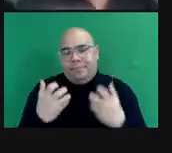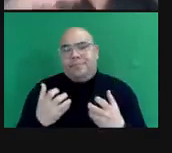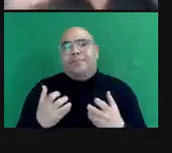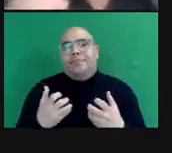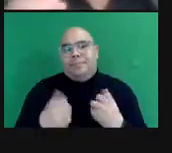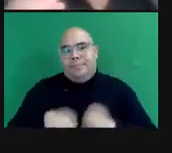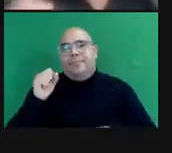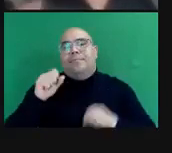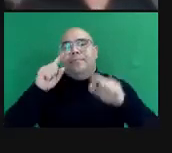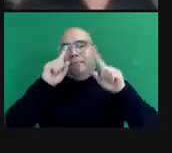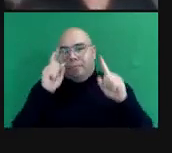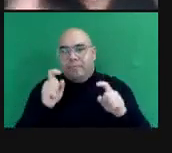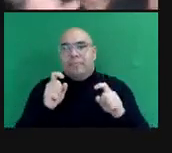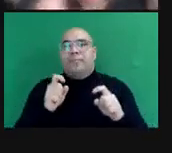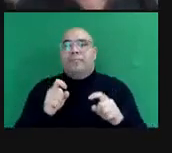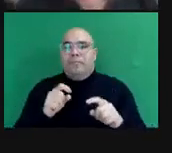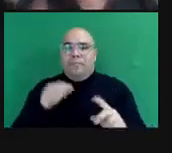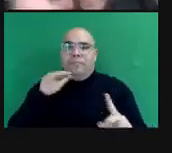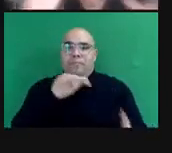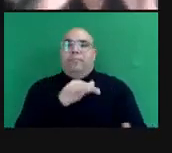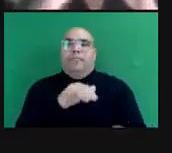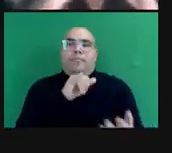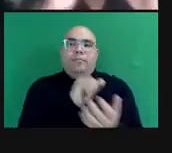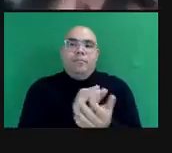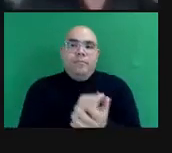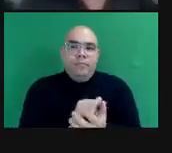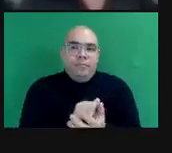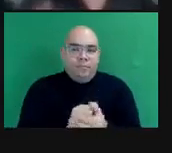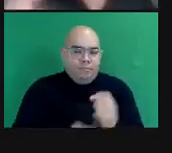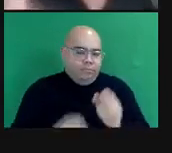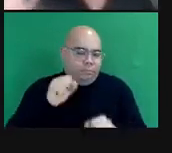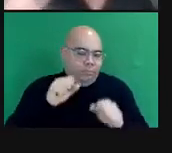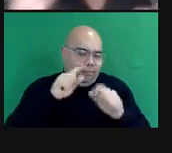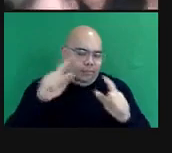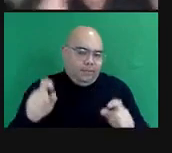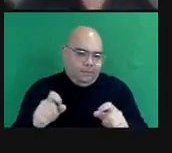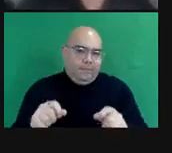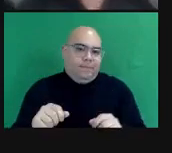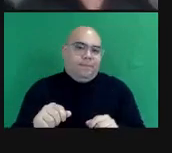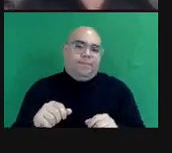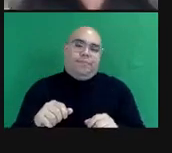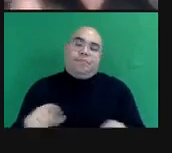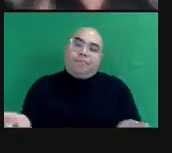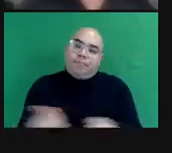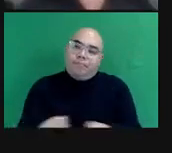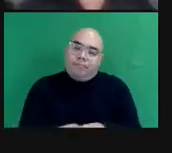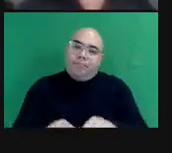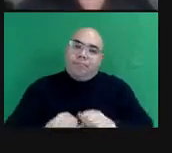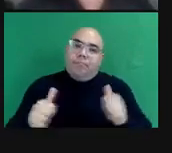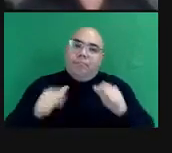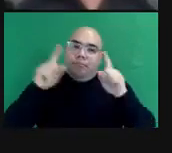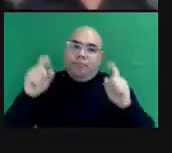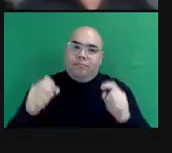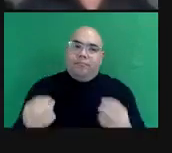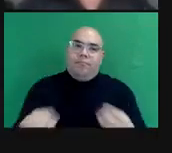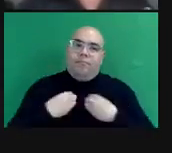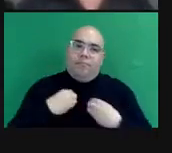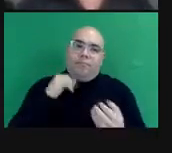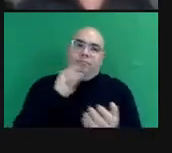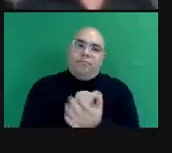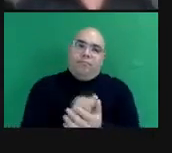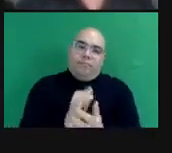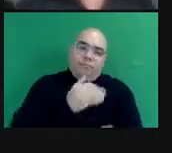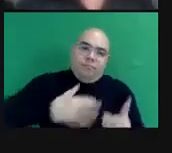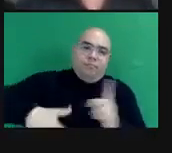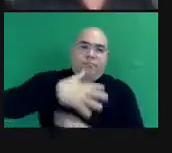su erección. ¿Cómo esto es un mural tridimensional? ¿Cómo esto en realidad es una efigie que también está pidiendo